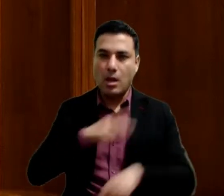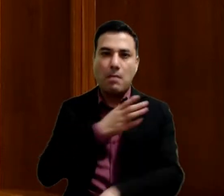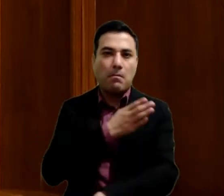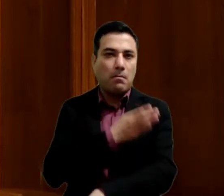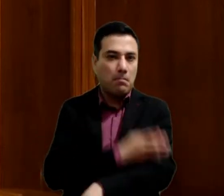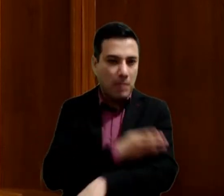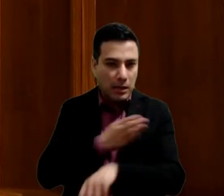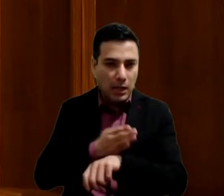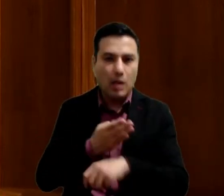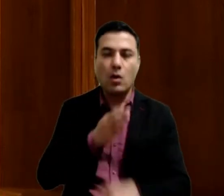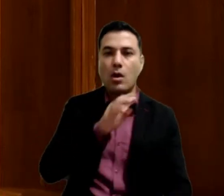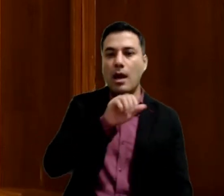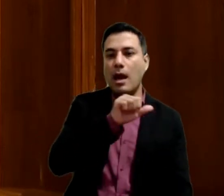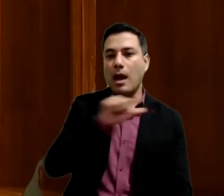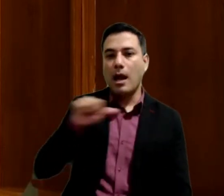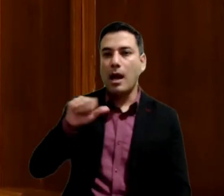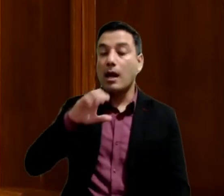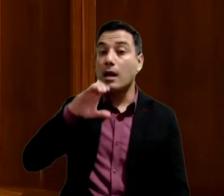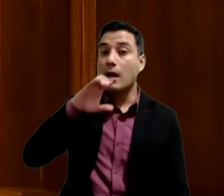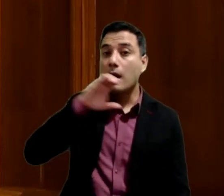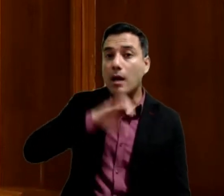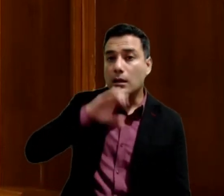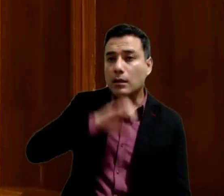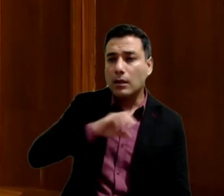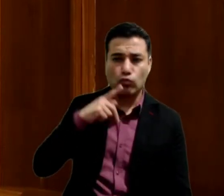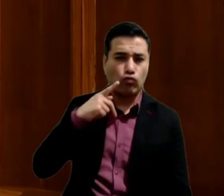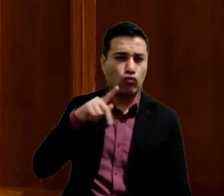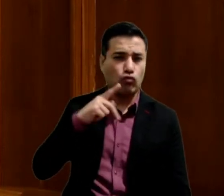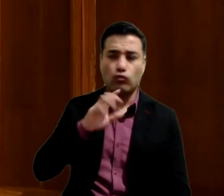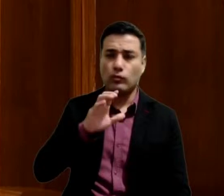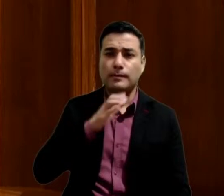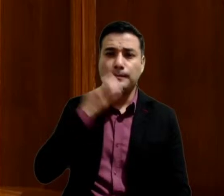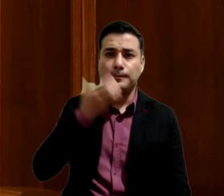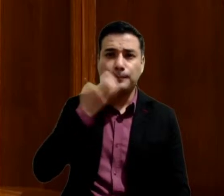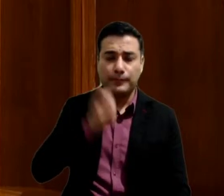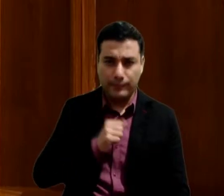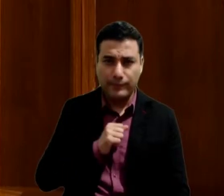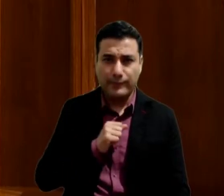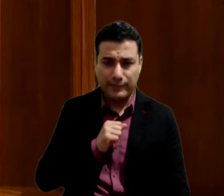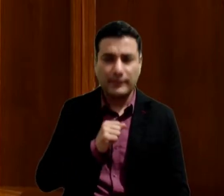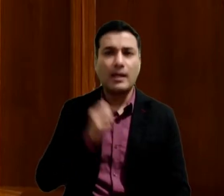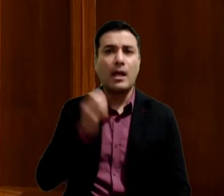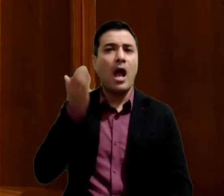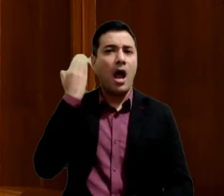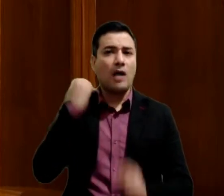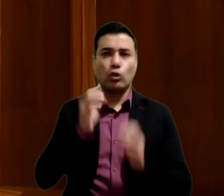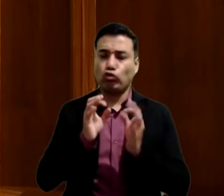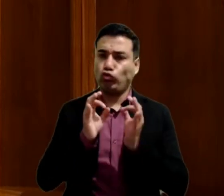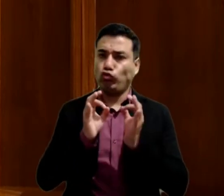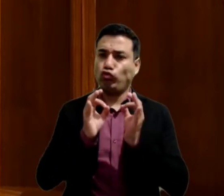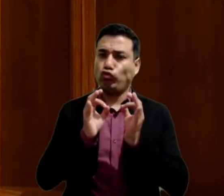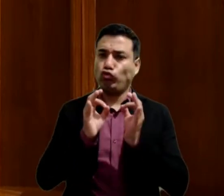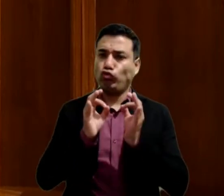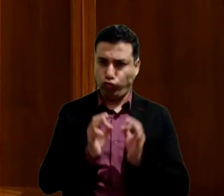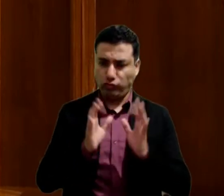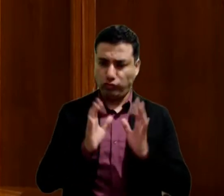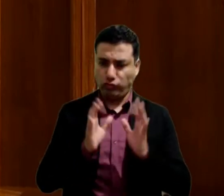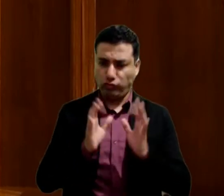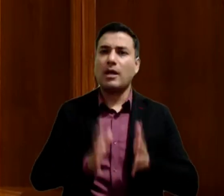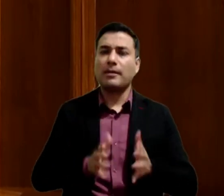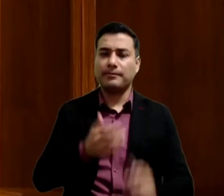hasta Cárdenas, y que en tiempos recientes recuperó con dignidad y valentía nuestro